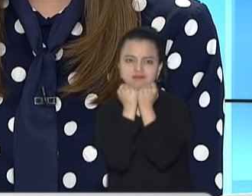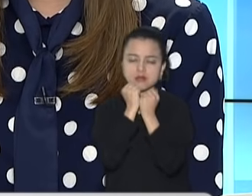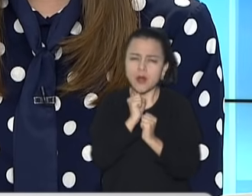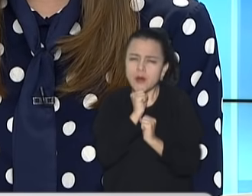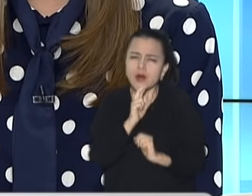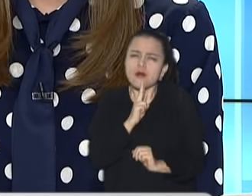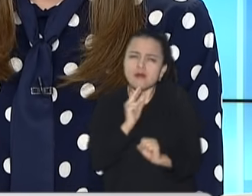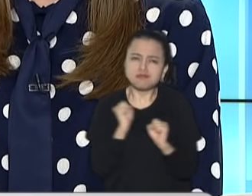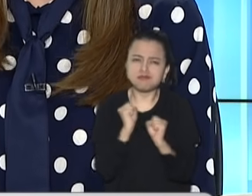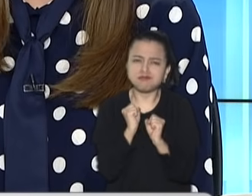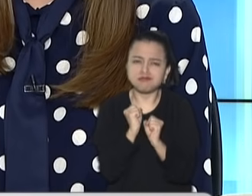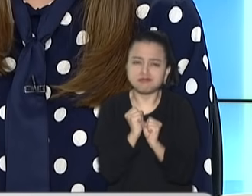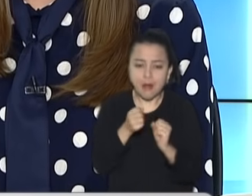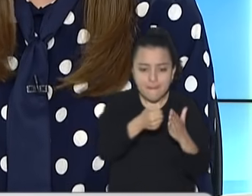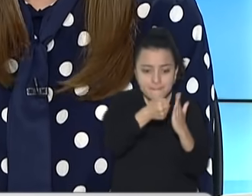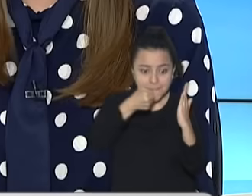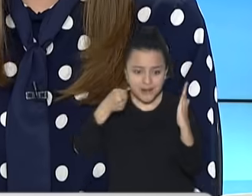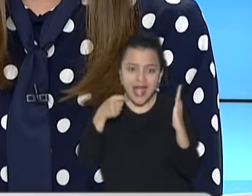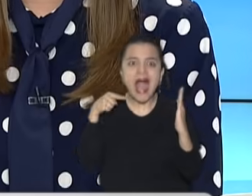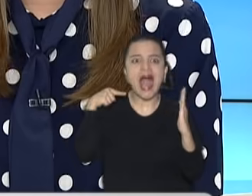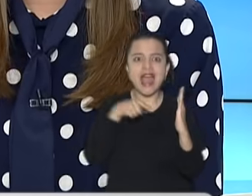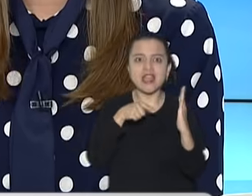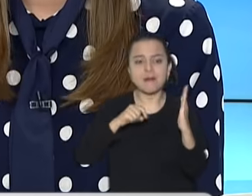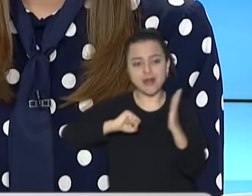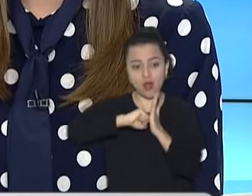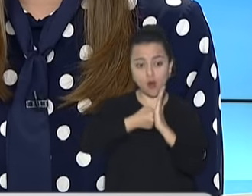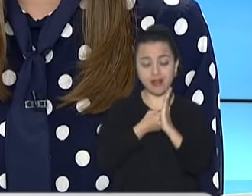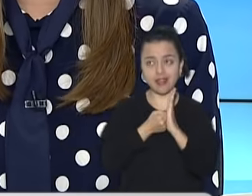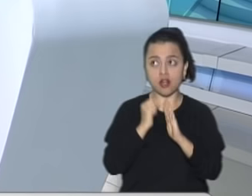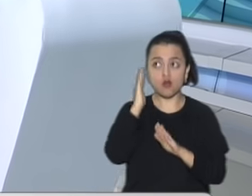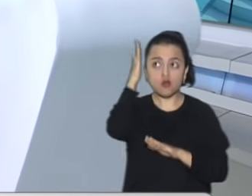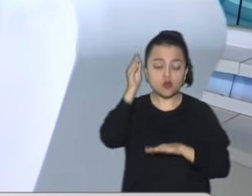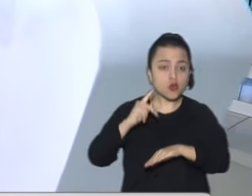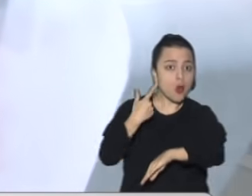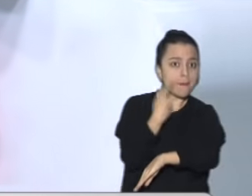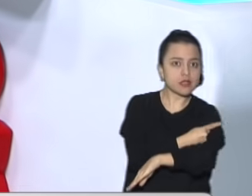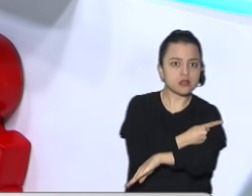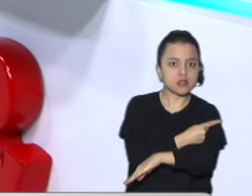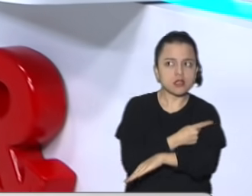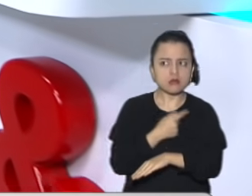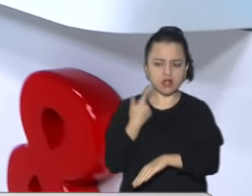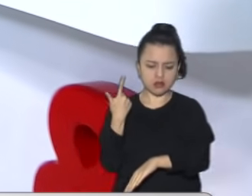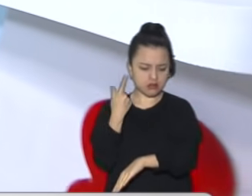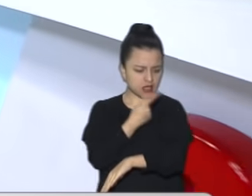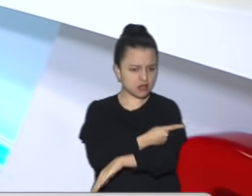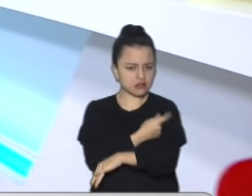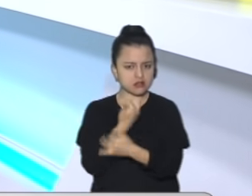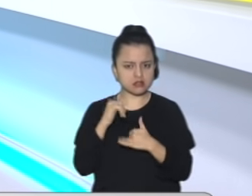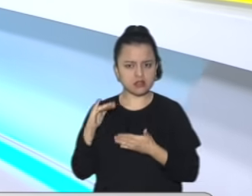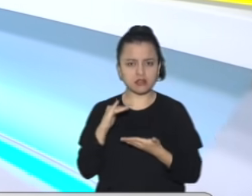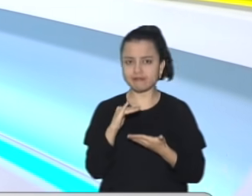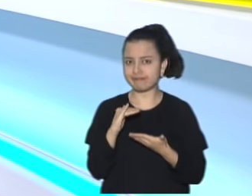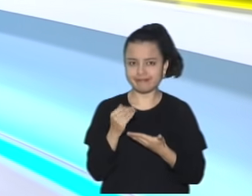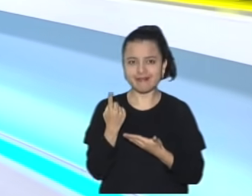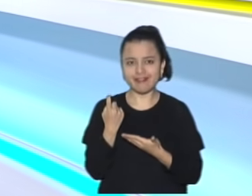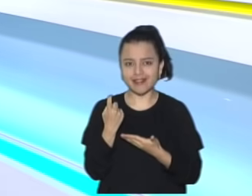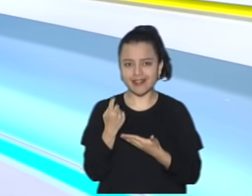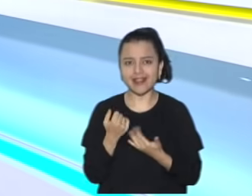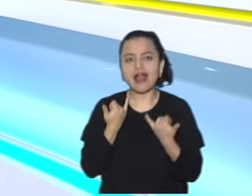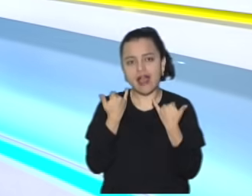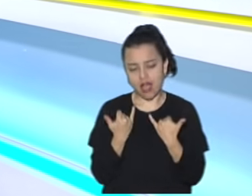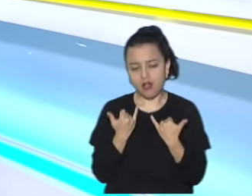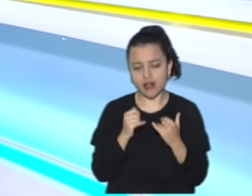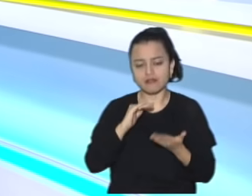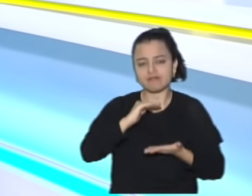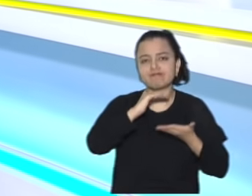contra el COVID-19, vacunas que aún no llegan al país. Estilo Venga se encuentra en la bodega donde se hace la entrega. Esti, ¿cuántos